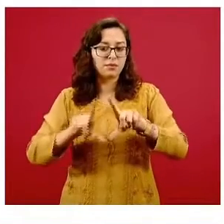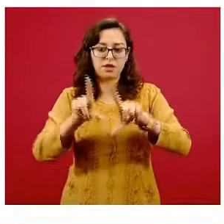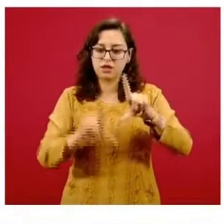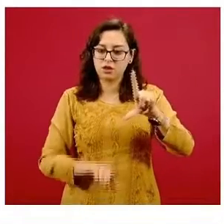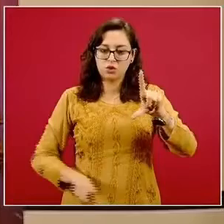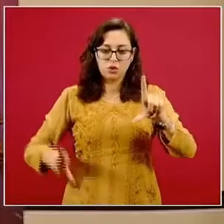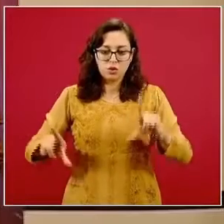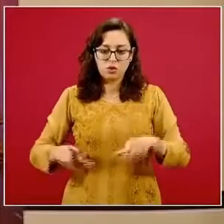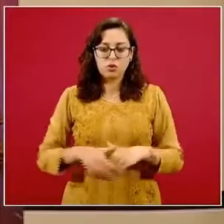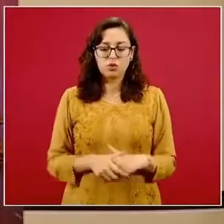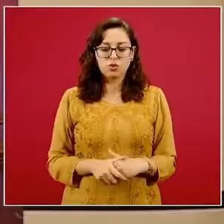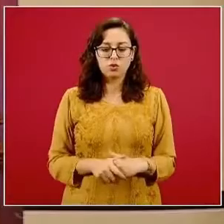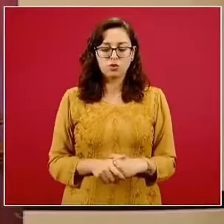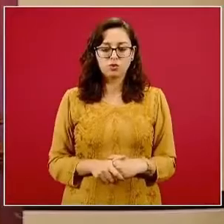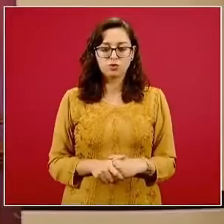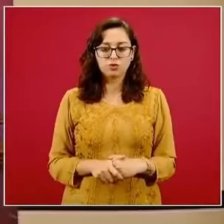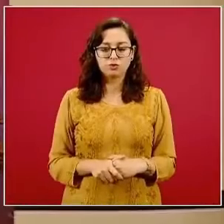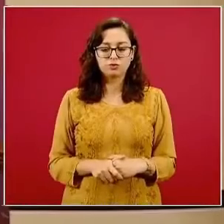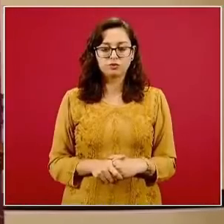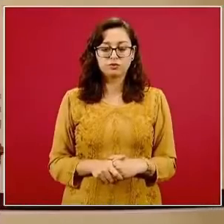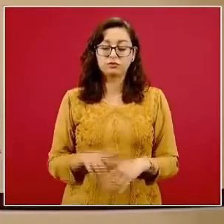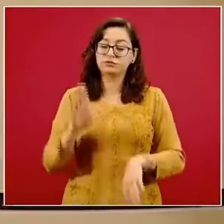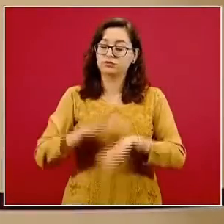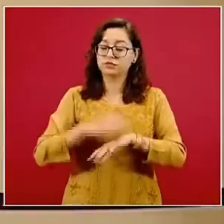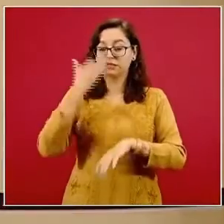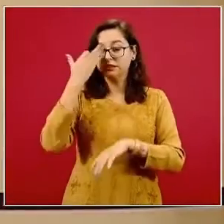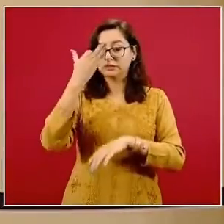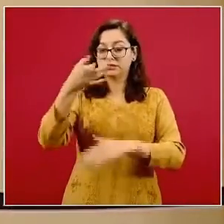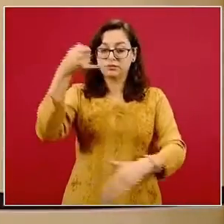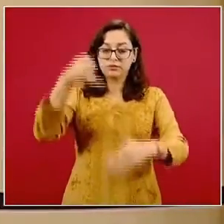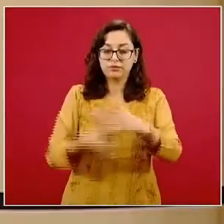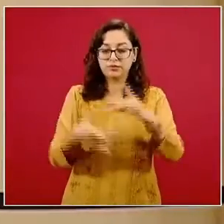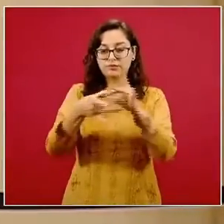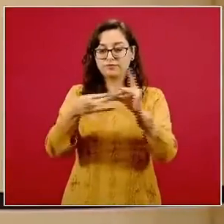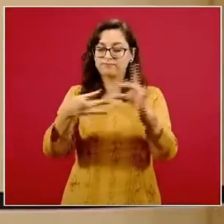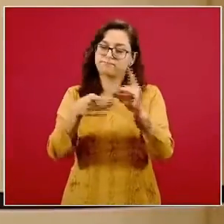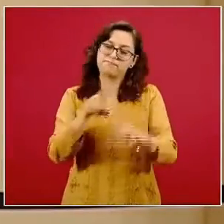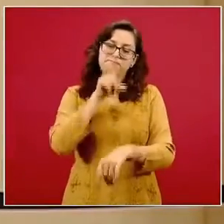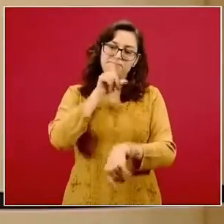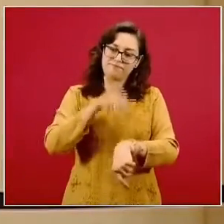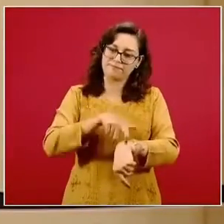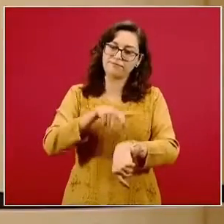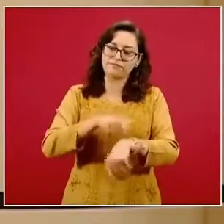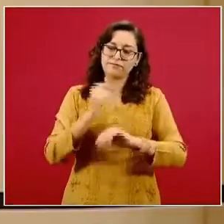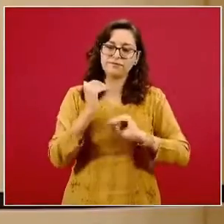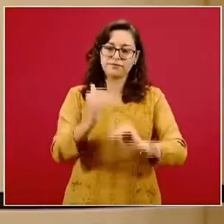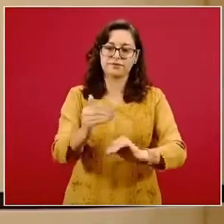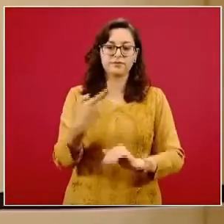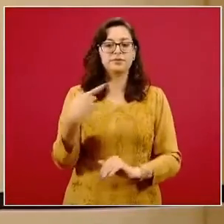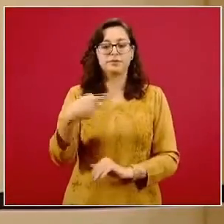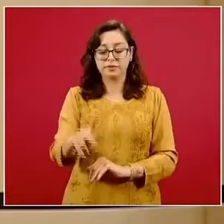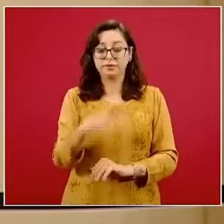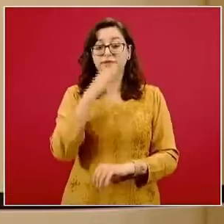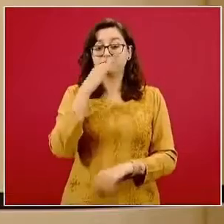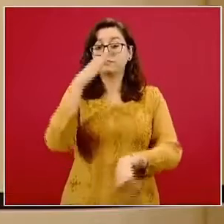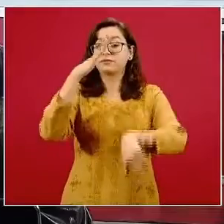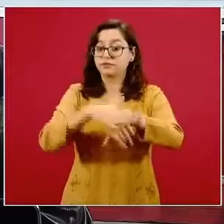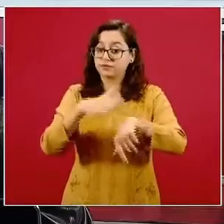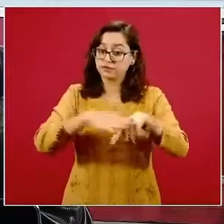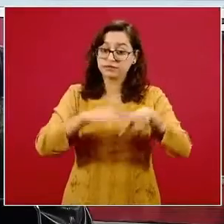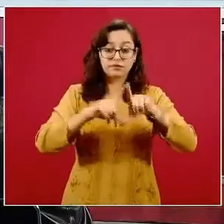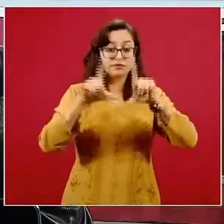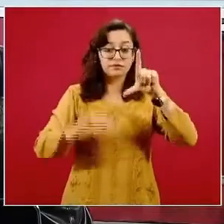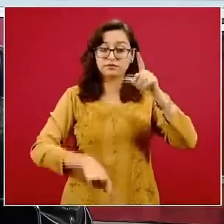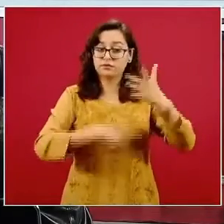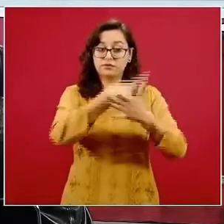territorio nacional. No tengo tiempo de profundizar, pero como estos hay proyectos ya en todo el